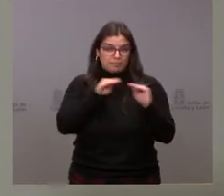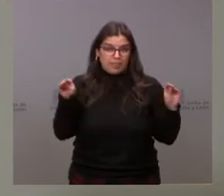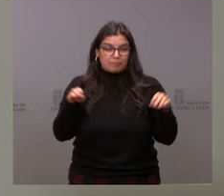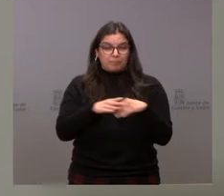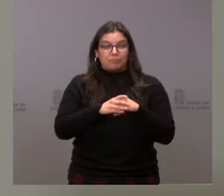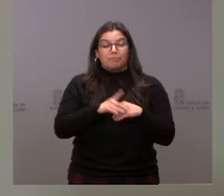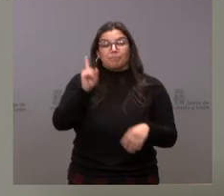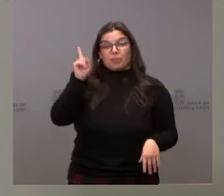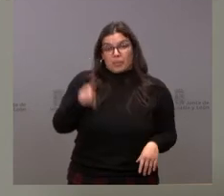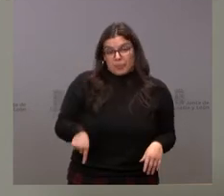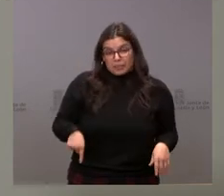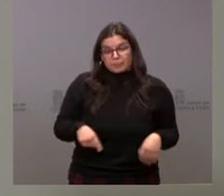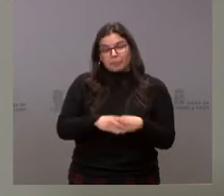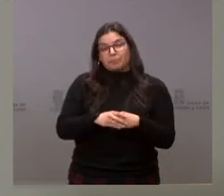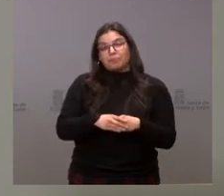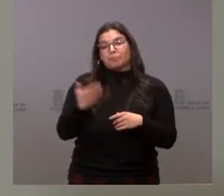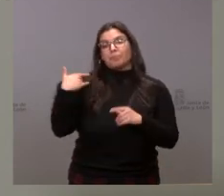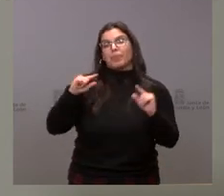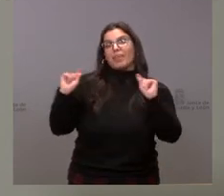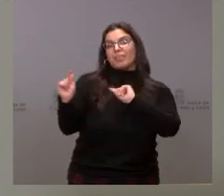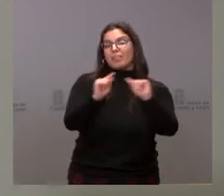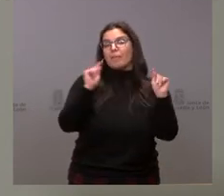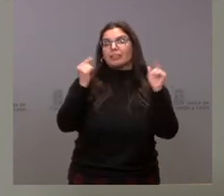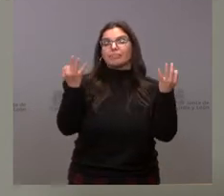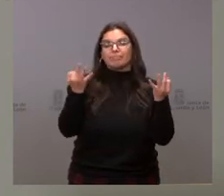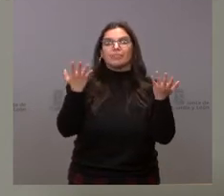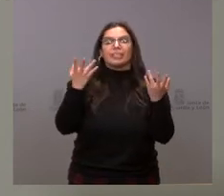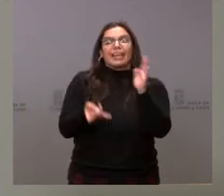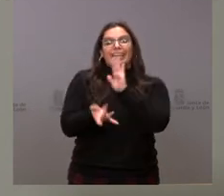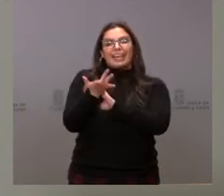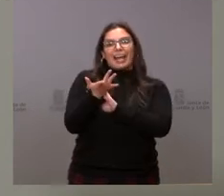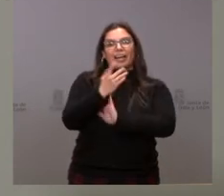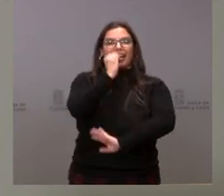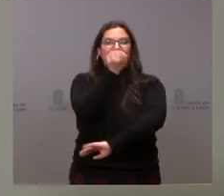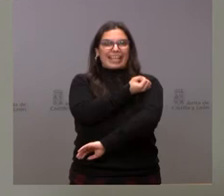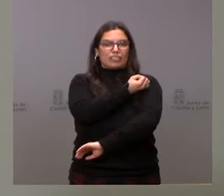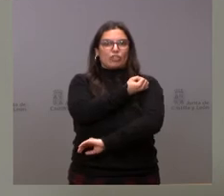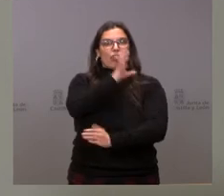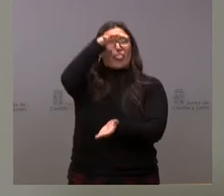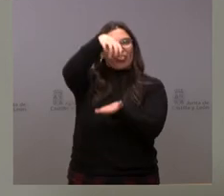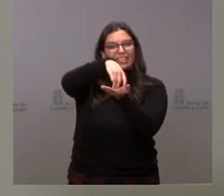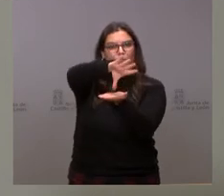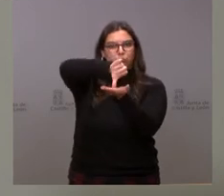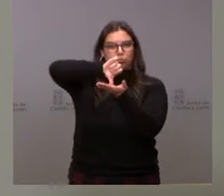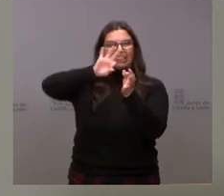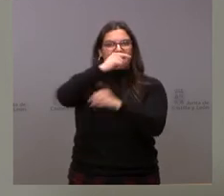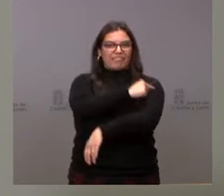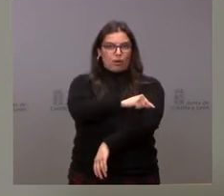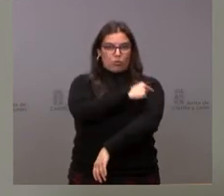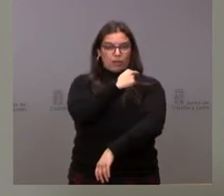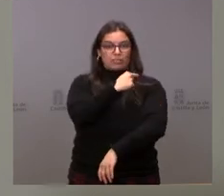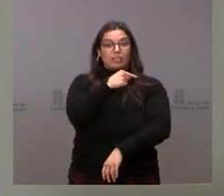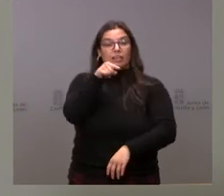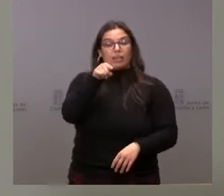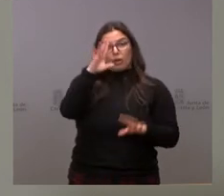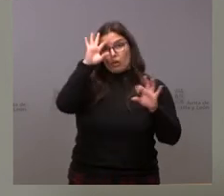también se estuvo debatiendo la creación de un registro centralizado de vacunas en la cual por supuesto